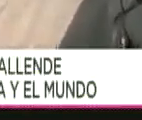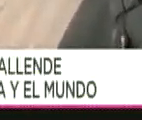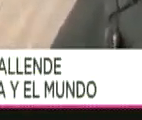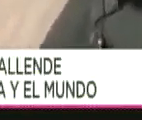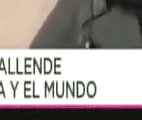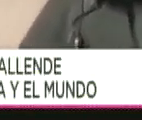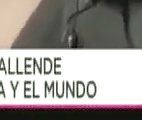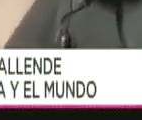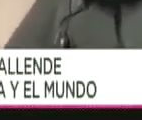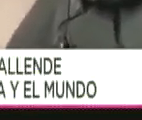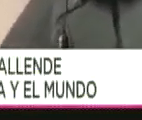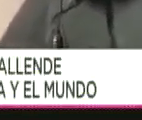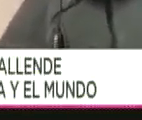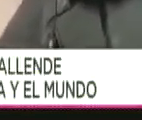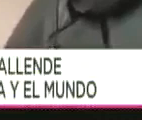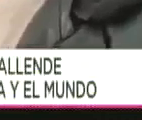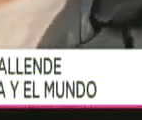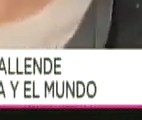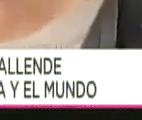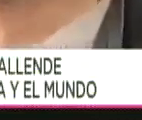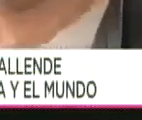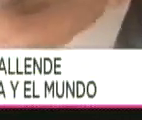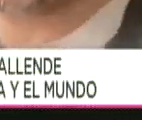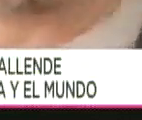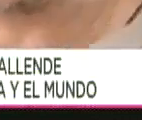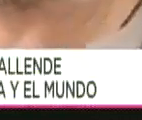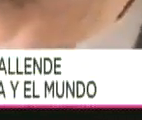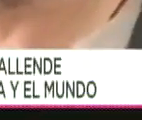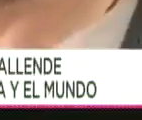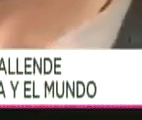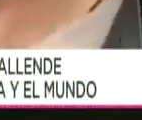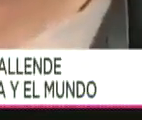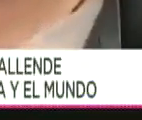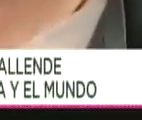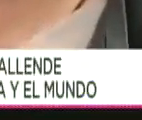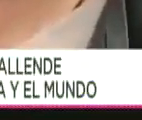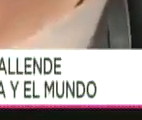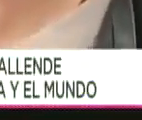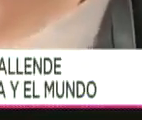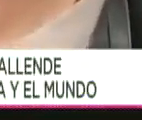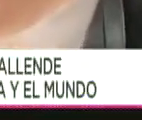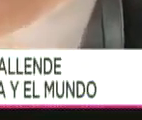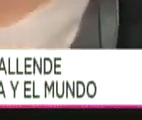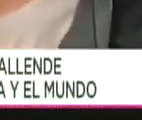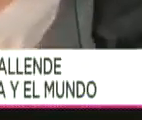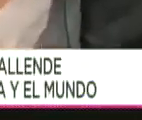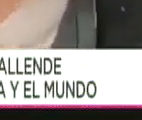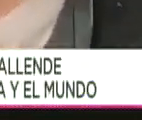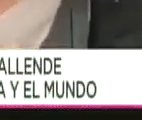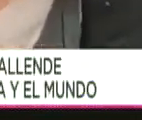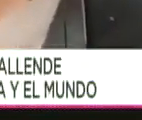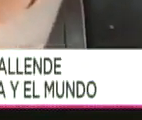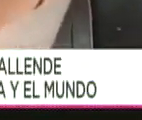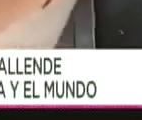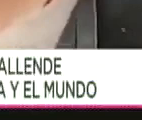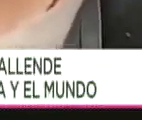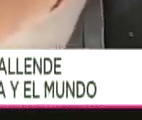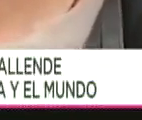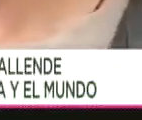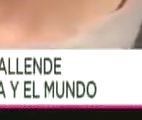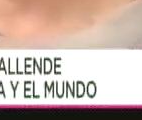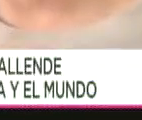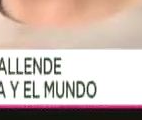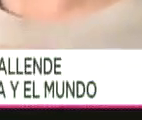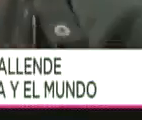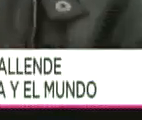oligarquías nacionales y transnacionales, es un peligro porque, pues, cuando tocas esos intereses te dan un golpe de Estado, te estabilizan, en fin,